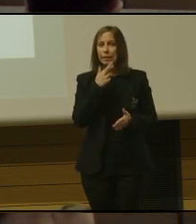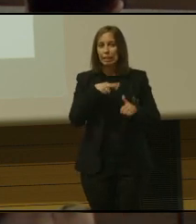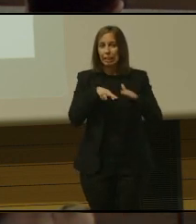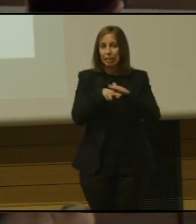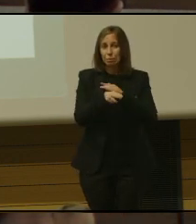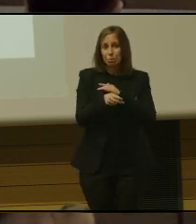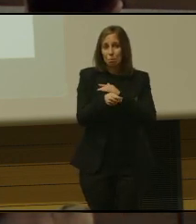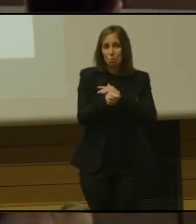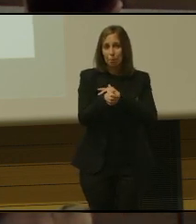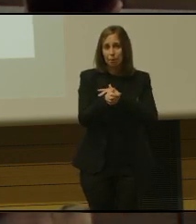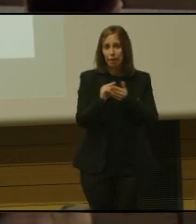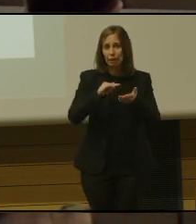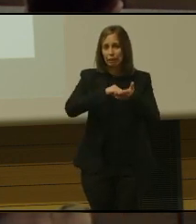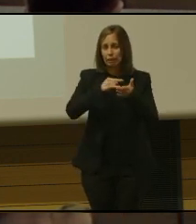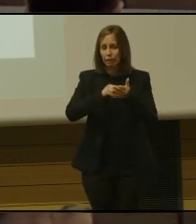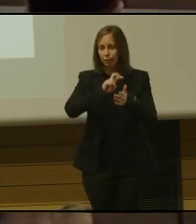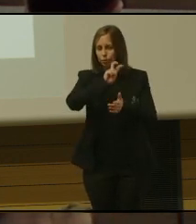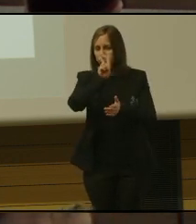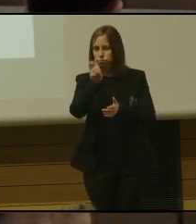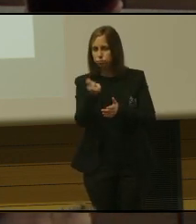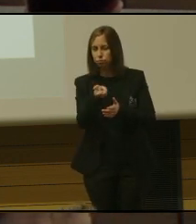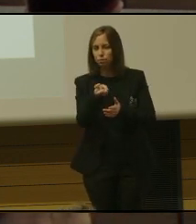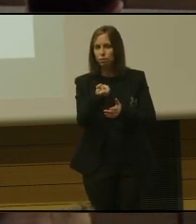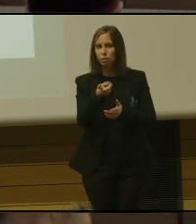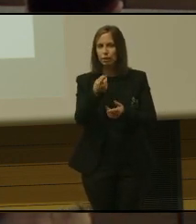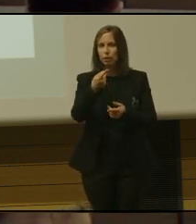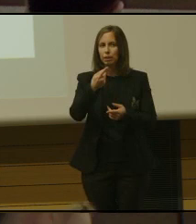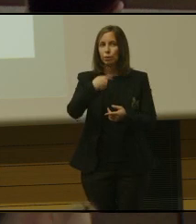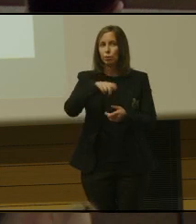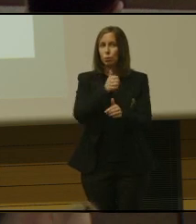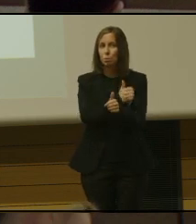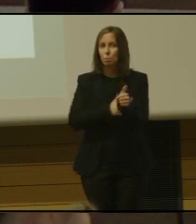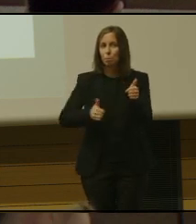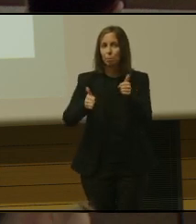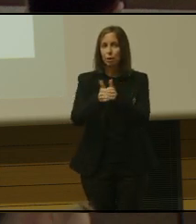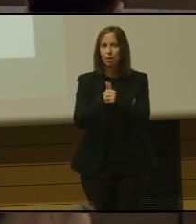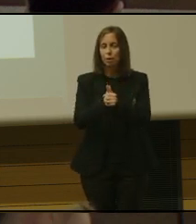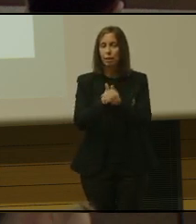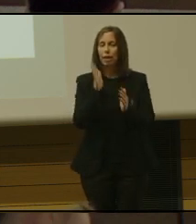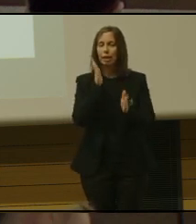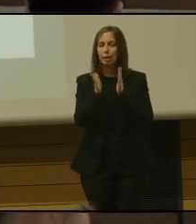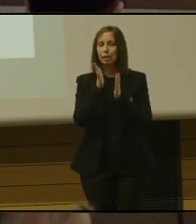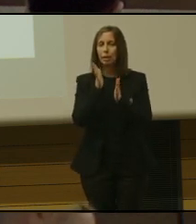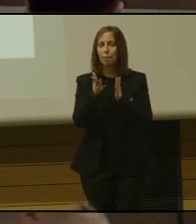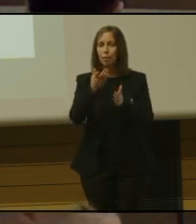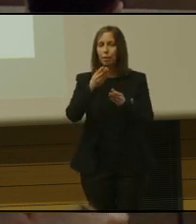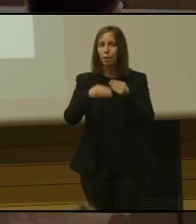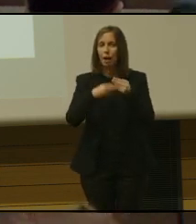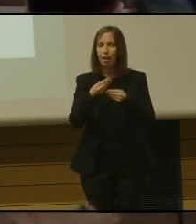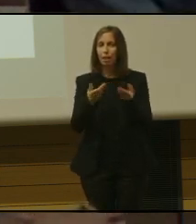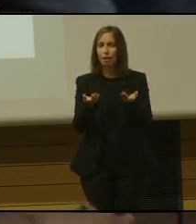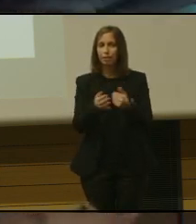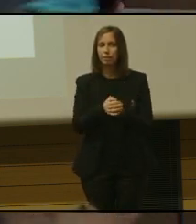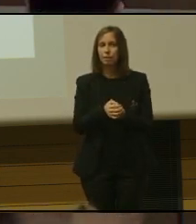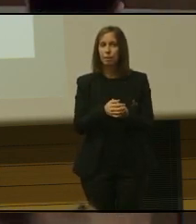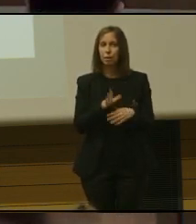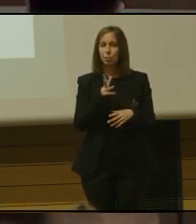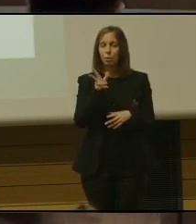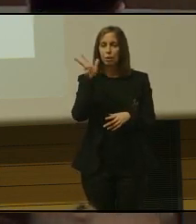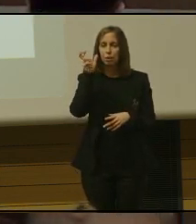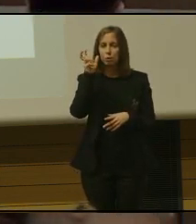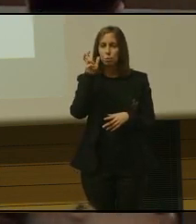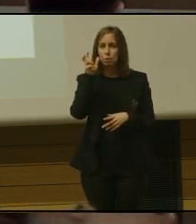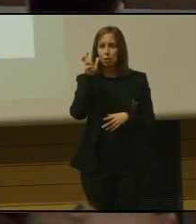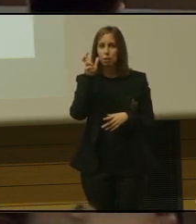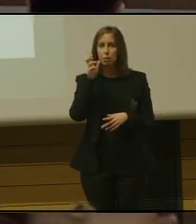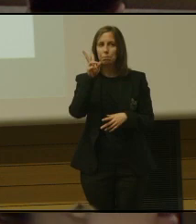recursos, tanto técnicos, etcétera, y tenemos que priorizar el tipo de intervenciones que hagamos. Porque después de oírte empezamos